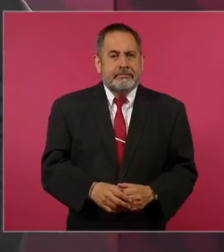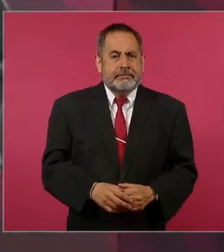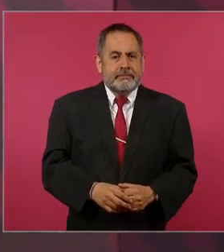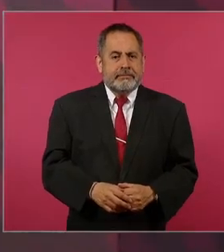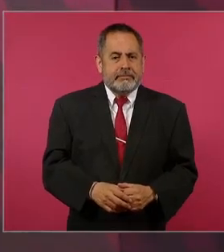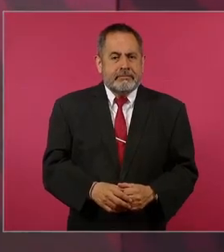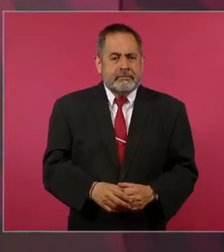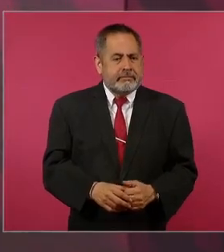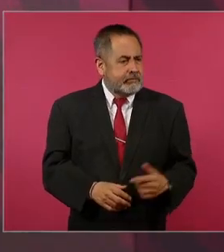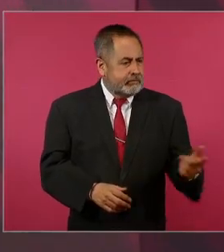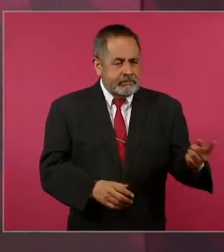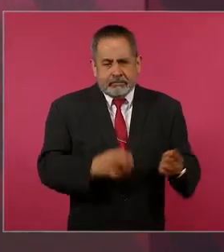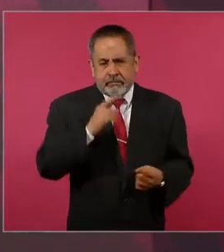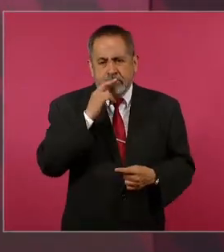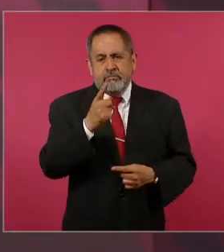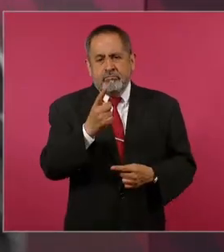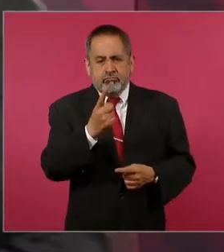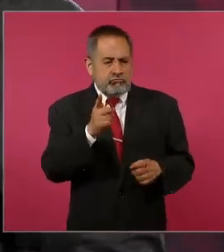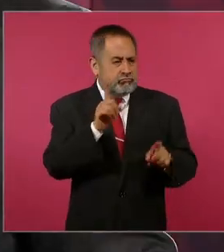un asesor